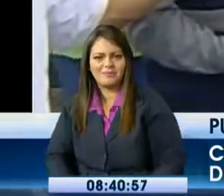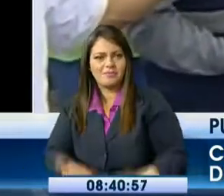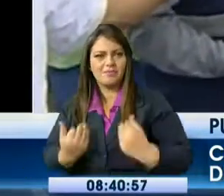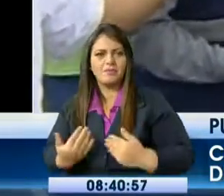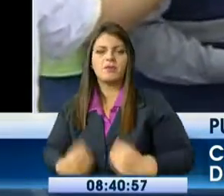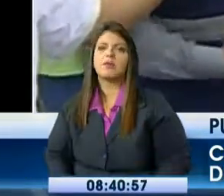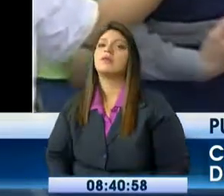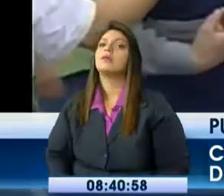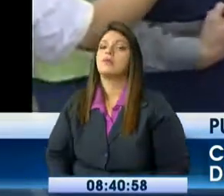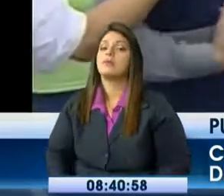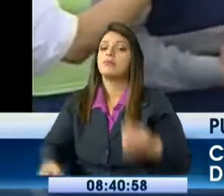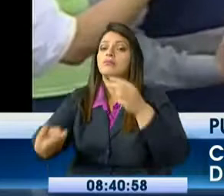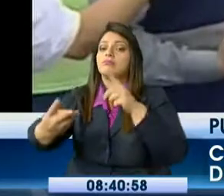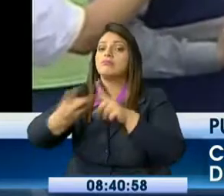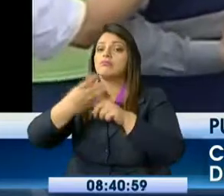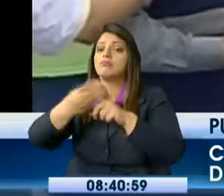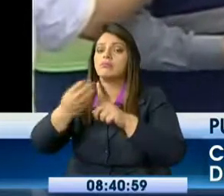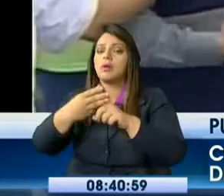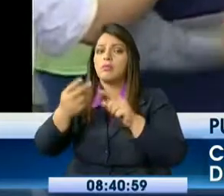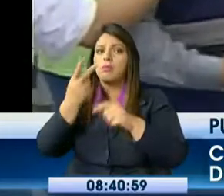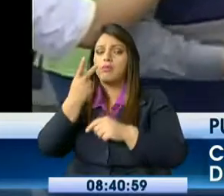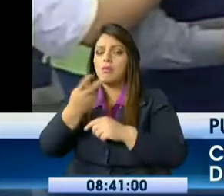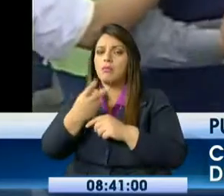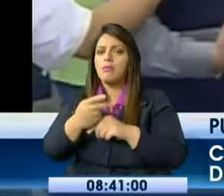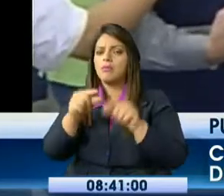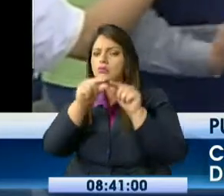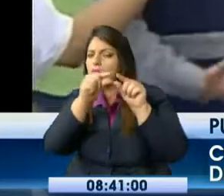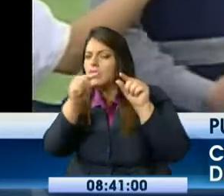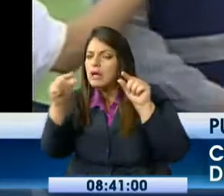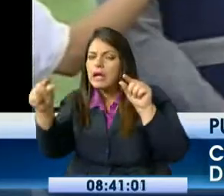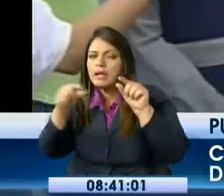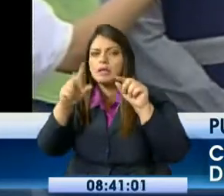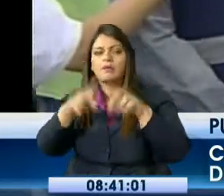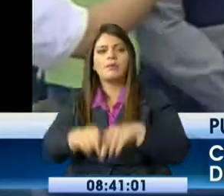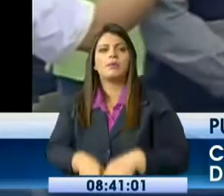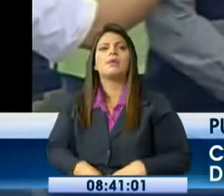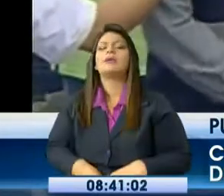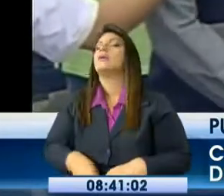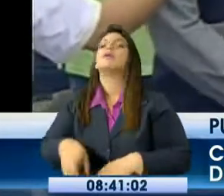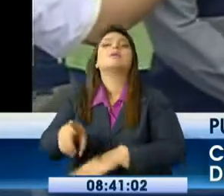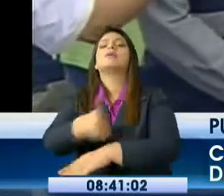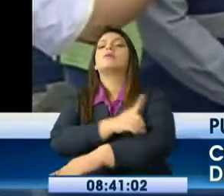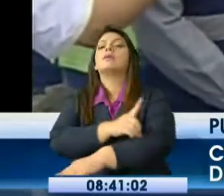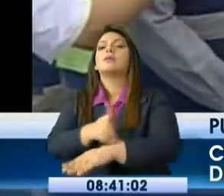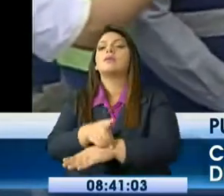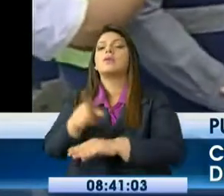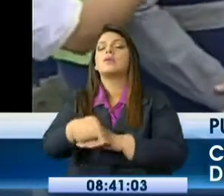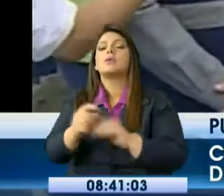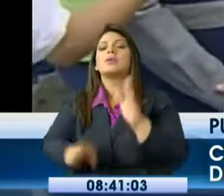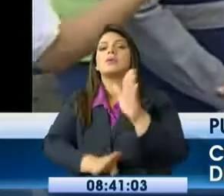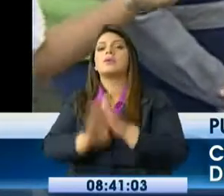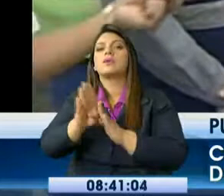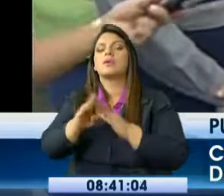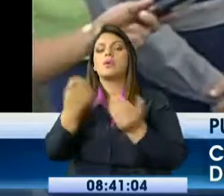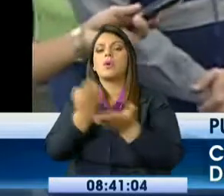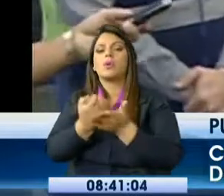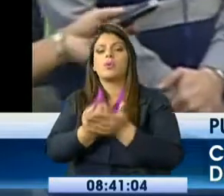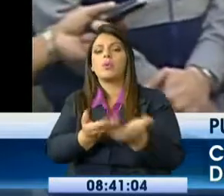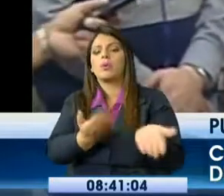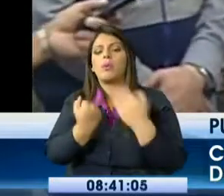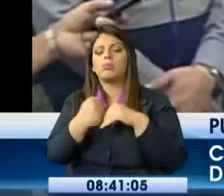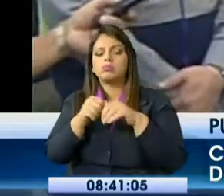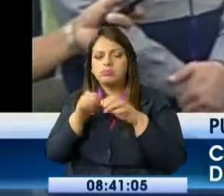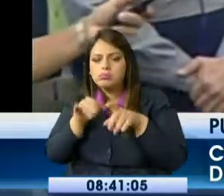Desarrollo Económico, hacer la promoción para que toda la población vaya hacia el sector para poder comerciar. Claro. Lo que tienen que hacer son los dirigentes Hugo